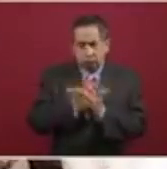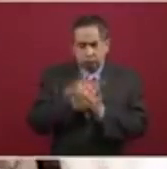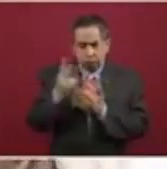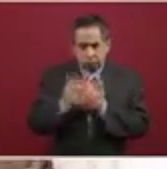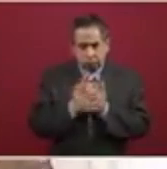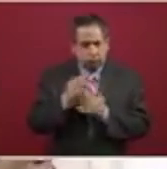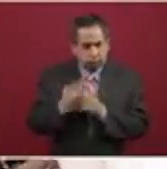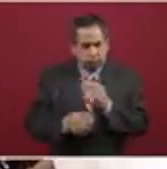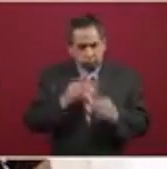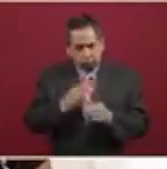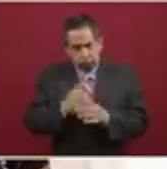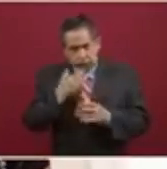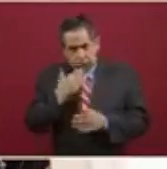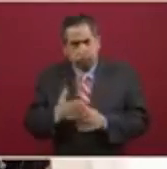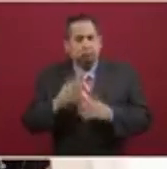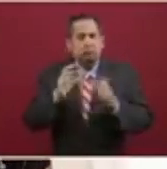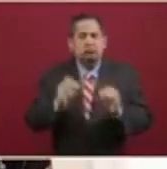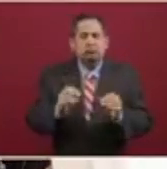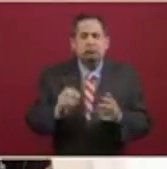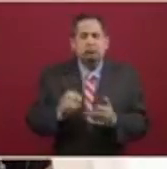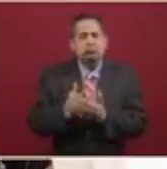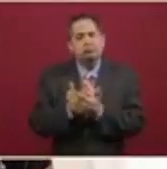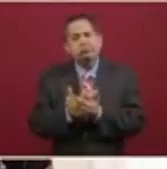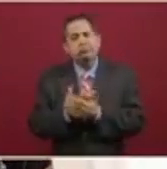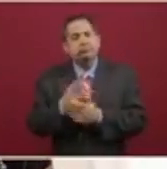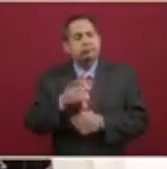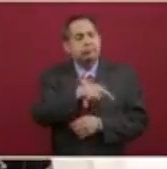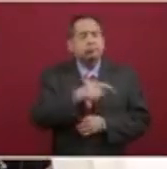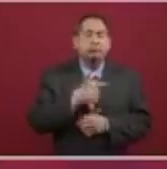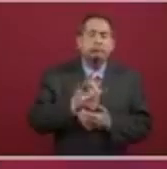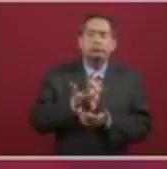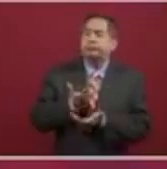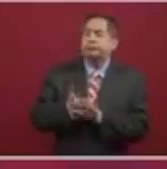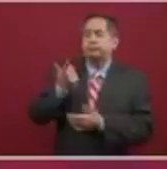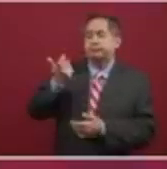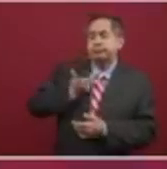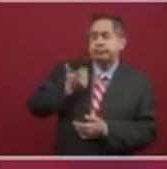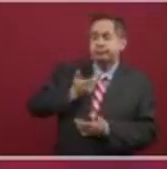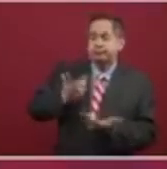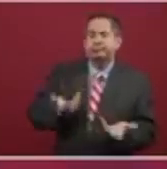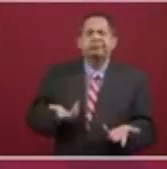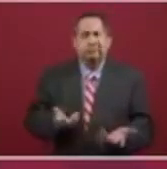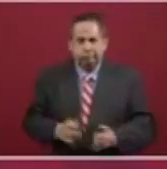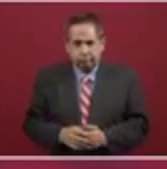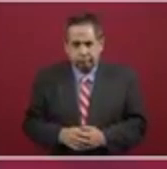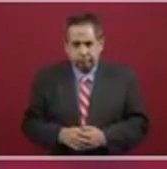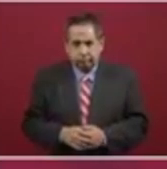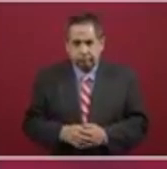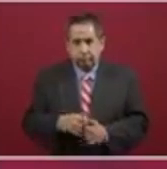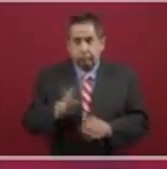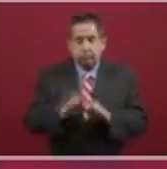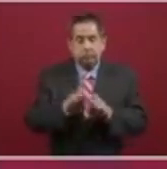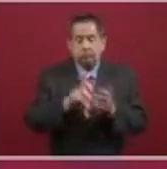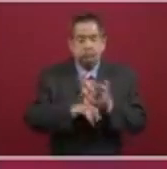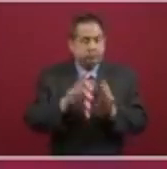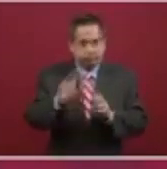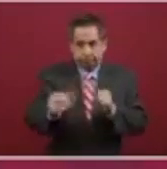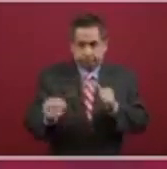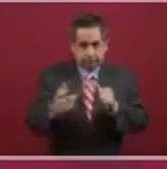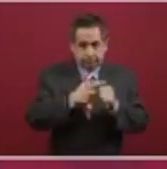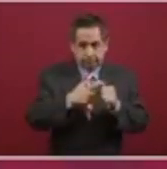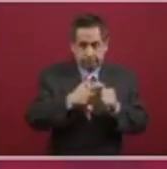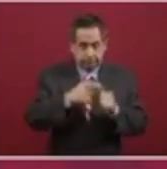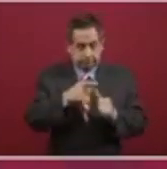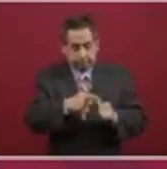están comprometidos o simplemente están esperando un pago los chicos? Bueno, comentar que el pago está condicionado a que